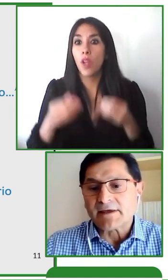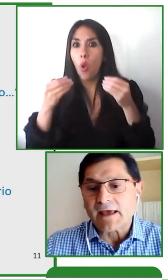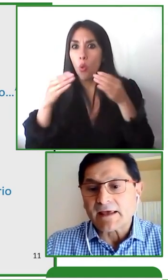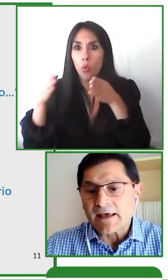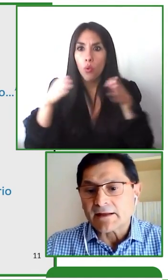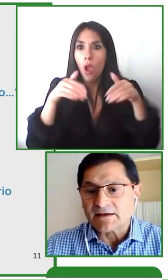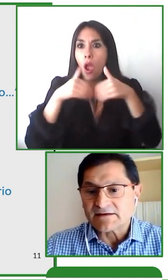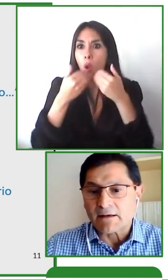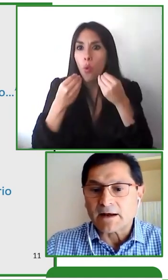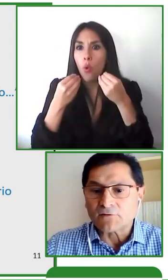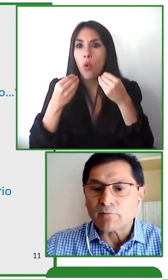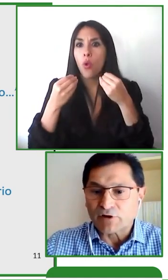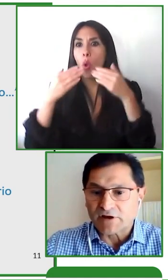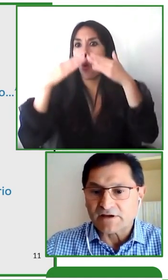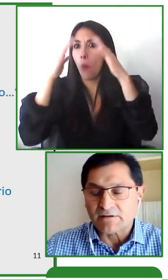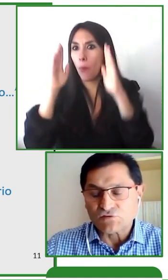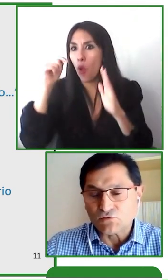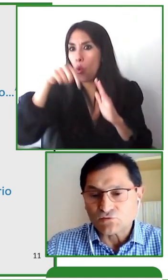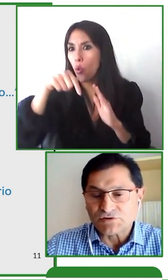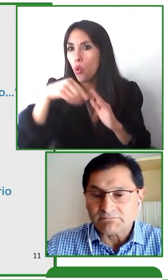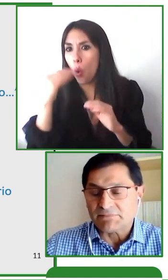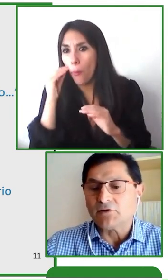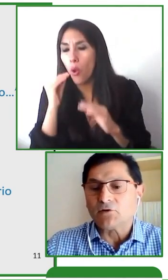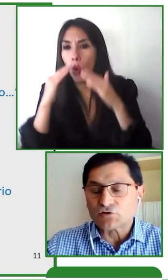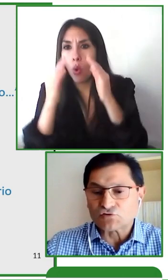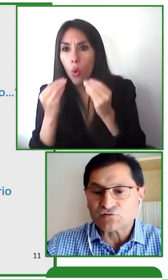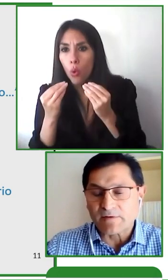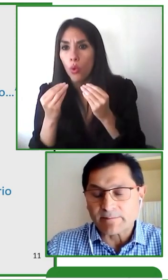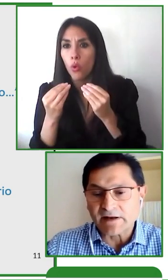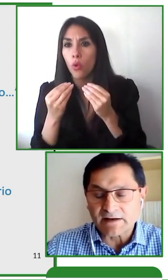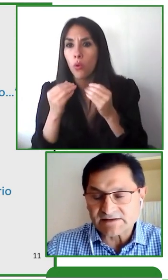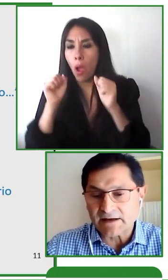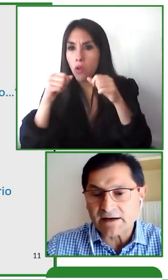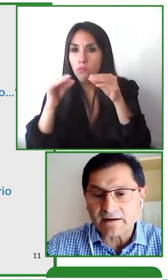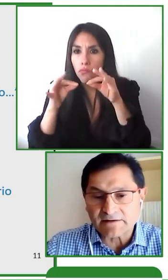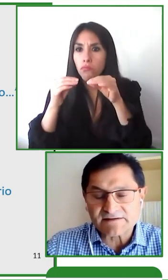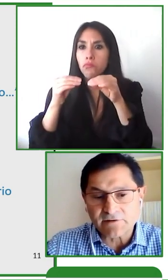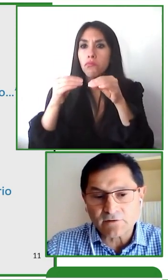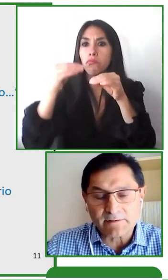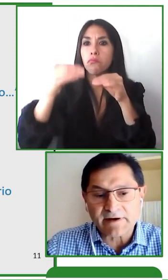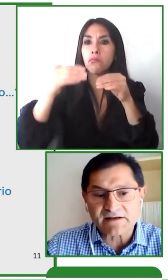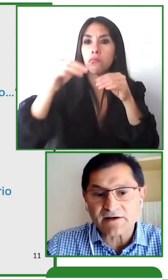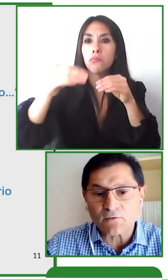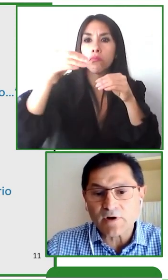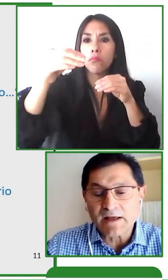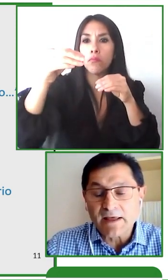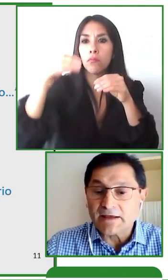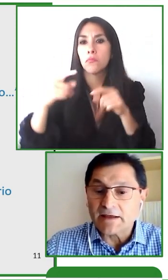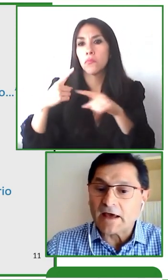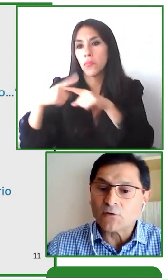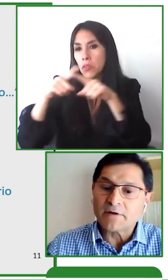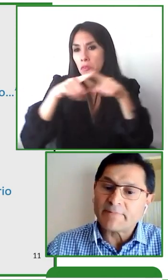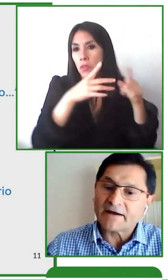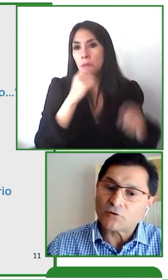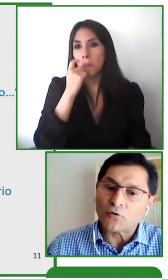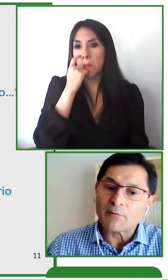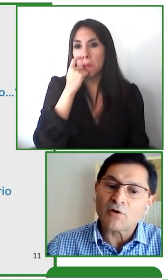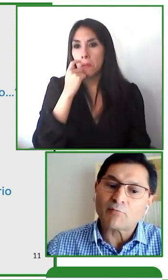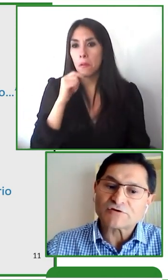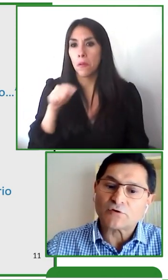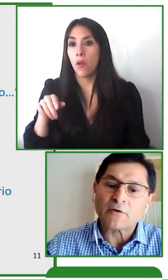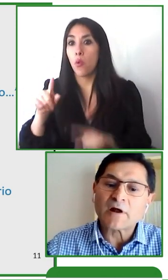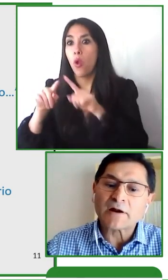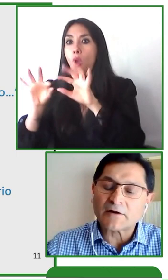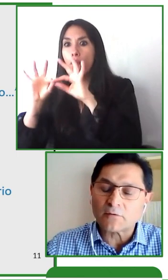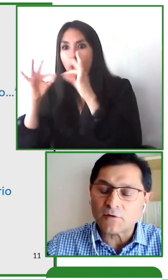porque saben que hay alguien que está velando porque sus hijos o sus familiares lleguen al destino de manera segura. Y hay un impacto